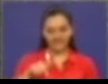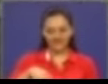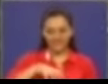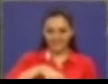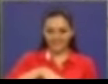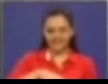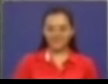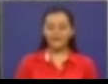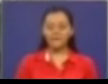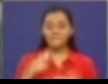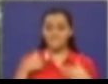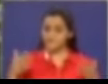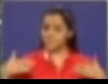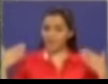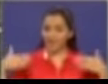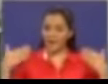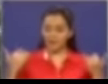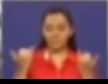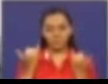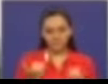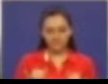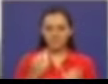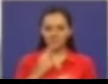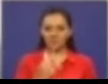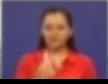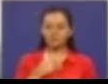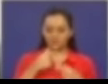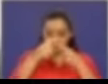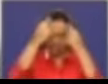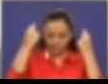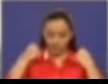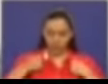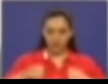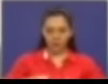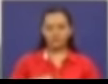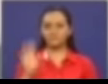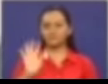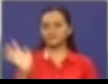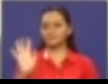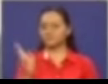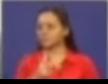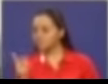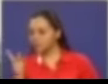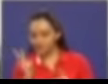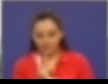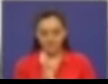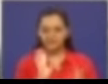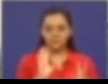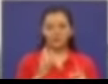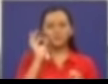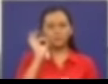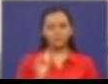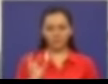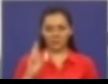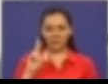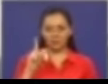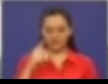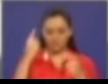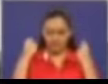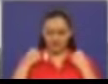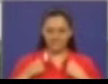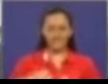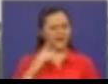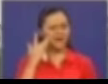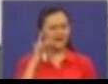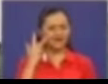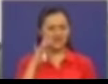alegría de estar aquí! Cuidé que no me pongan collares, porque el último enlace en Archidona me dieron un collar erótico. No